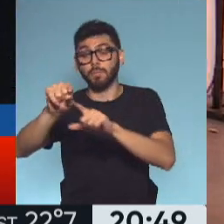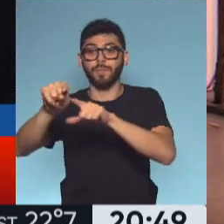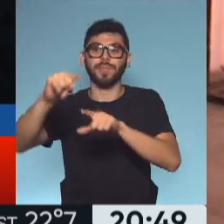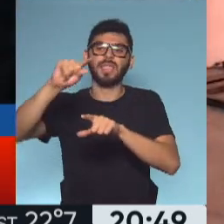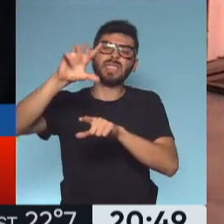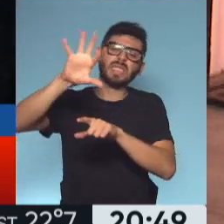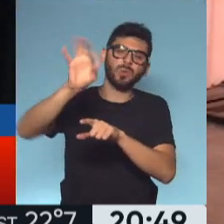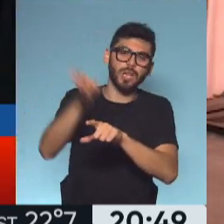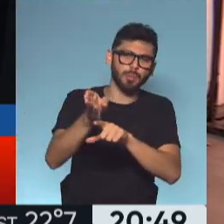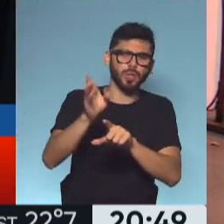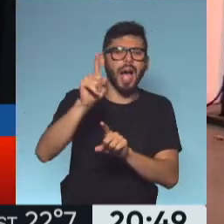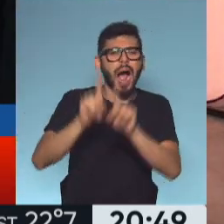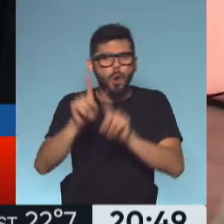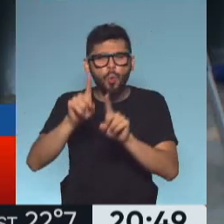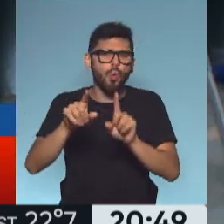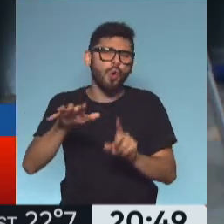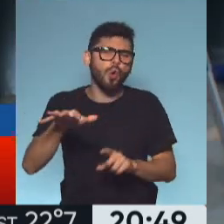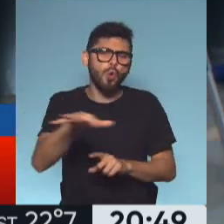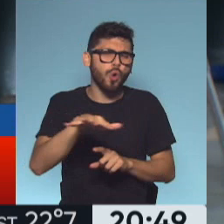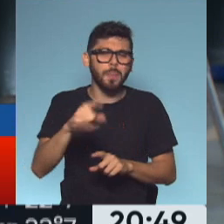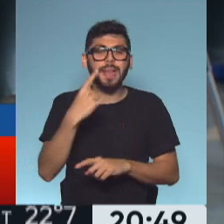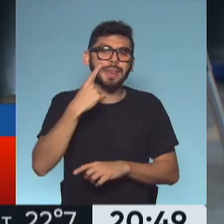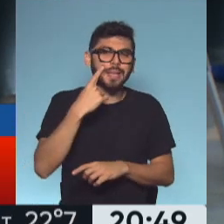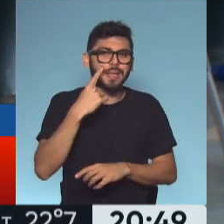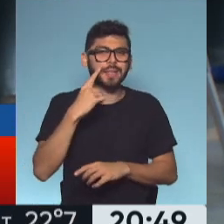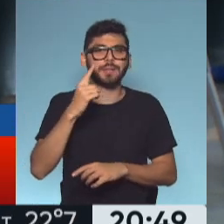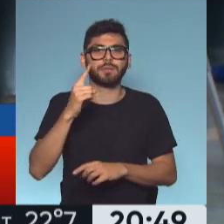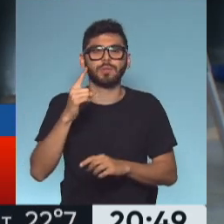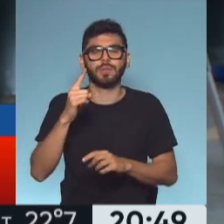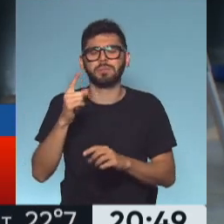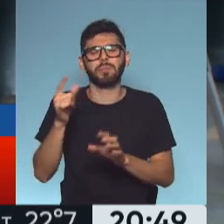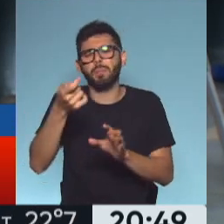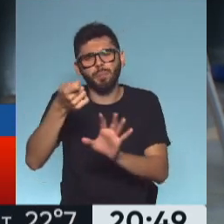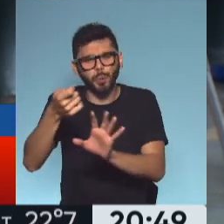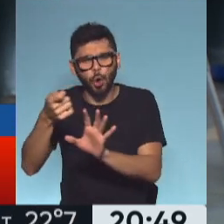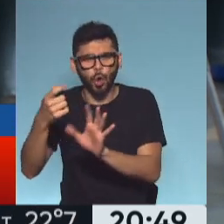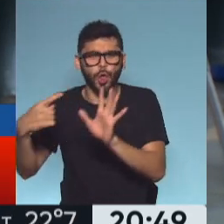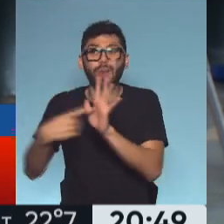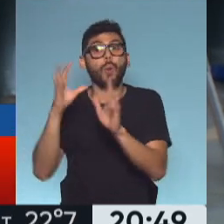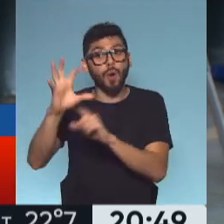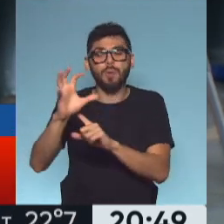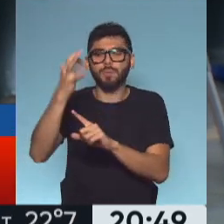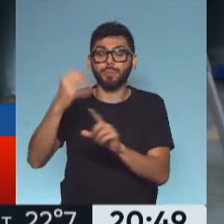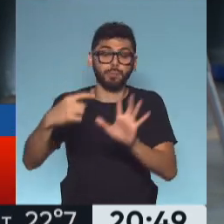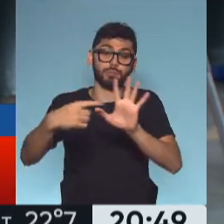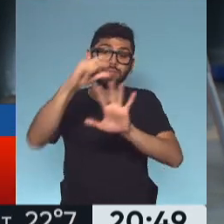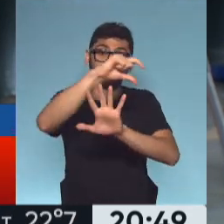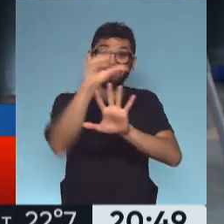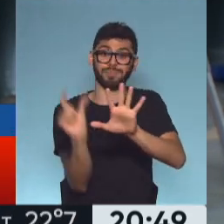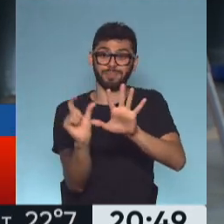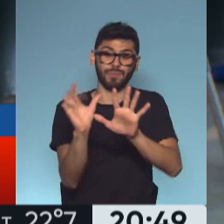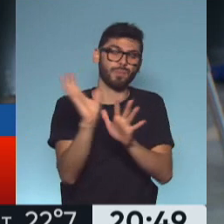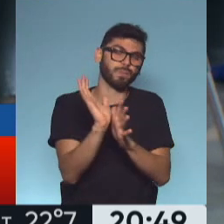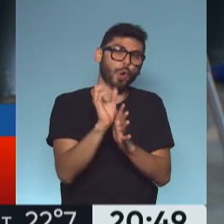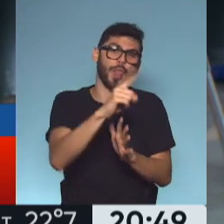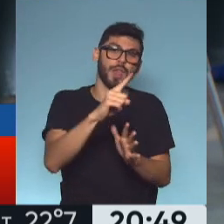y algunos poquitos, un puñadito me animo a decir, de intendentes de la provincia de Buenos Aires, sobre todo del conurbano, obviamente de la oposición,